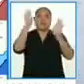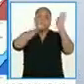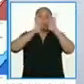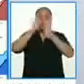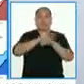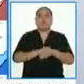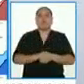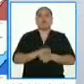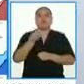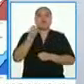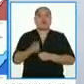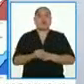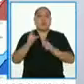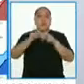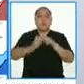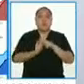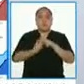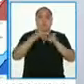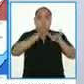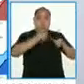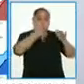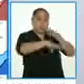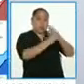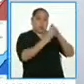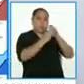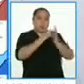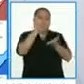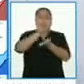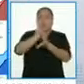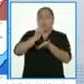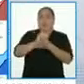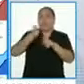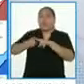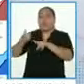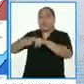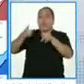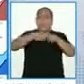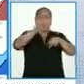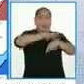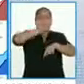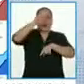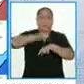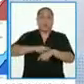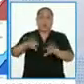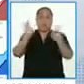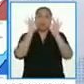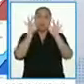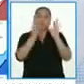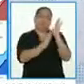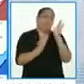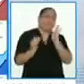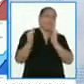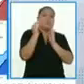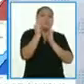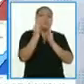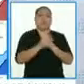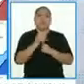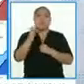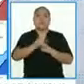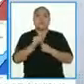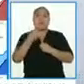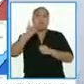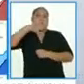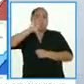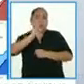alguna forma porque comenzamos la cuarentena en Lima y en las regiones con riesgo extremo en un valor